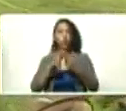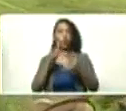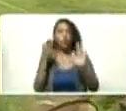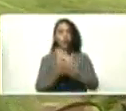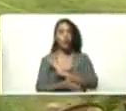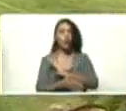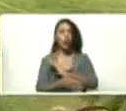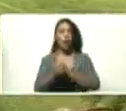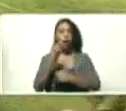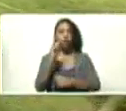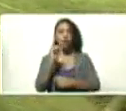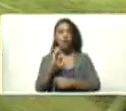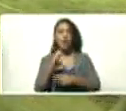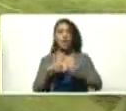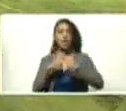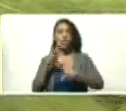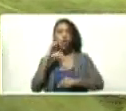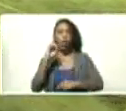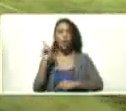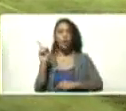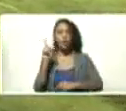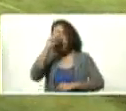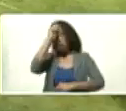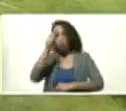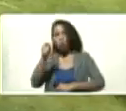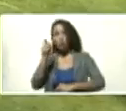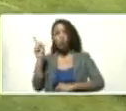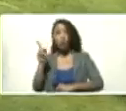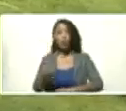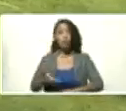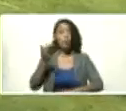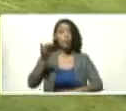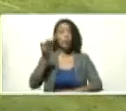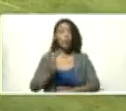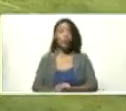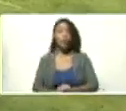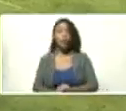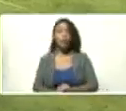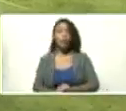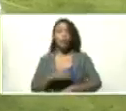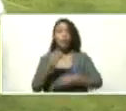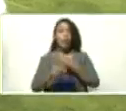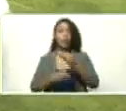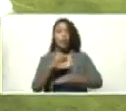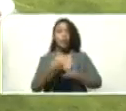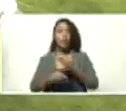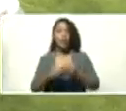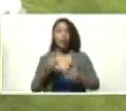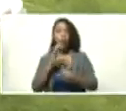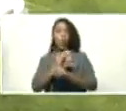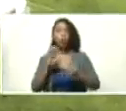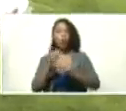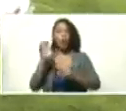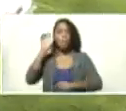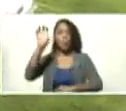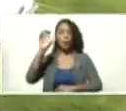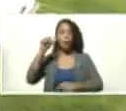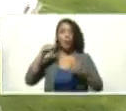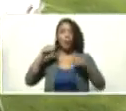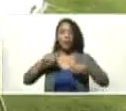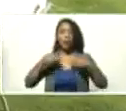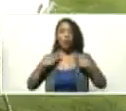la UNESCO, tener ese prestigio de ser patrimonio cultural de la humanidad